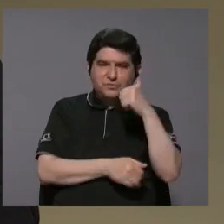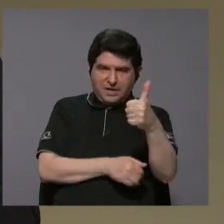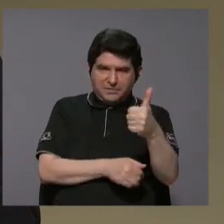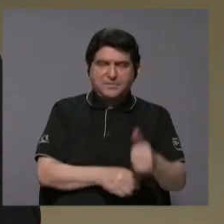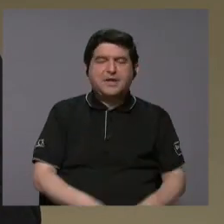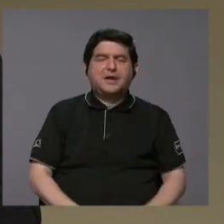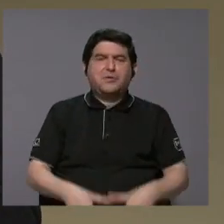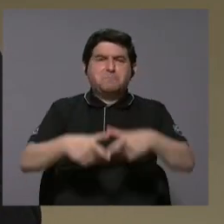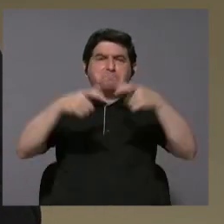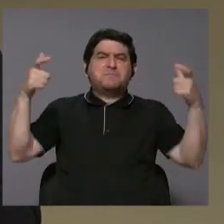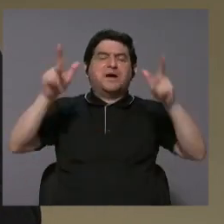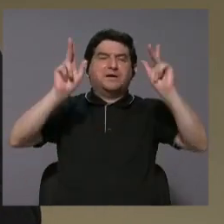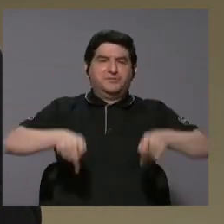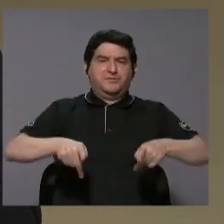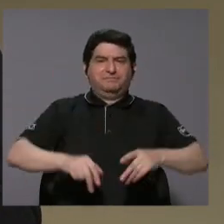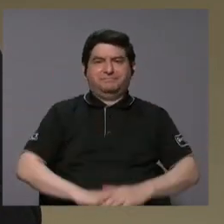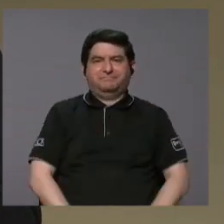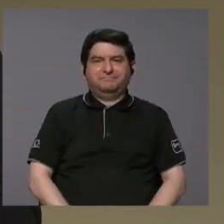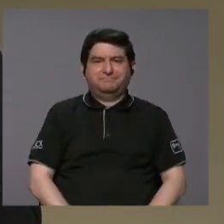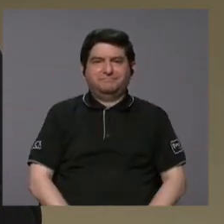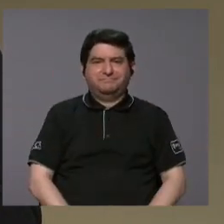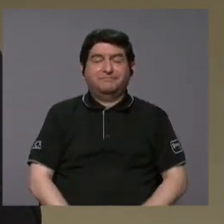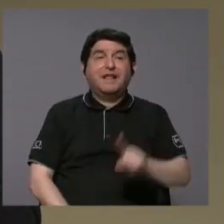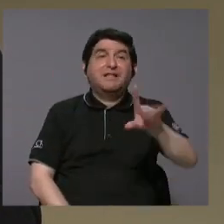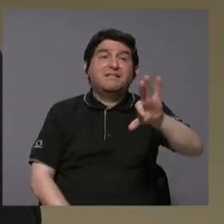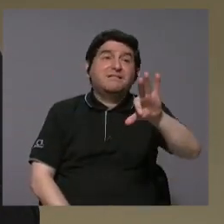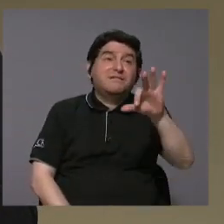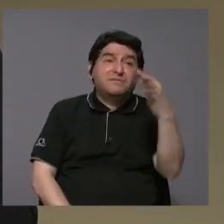muchas personas, ¿no? Y en cierto sentido,